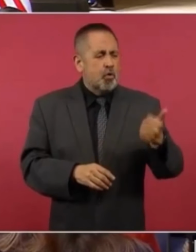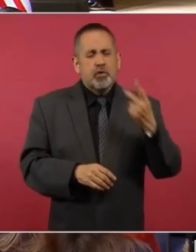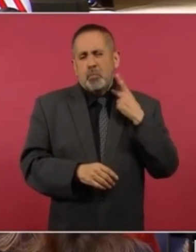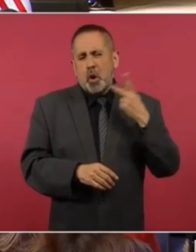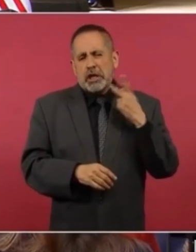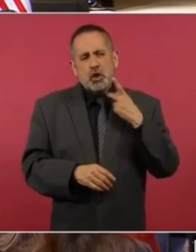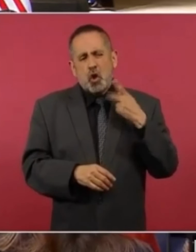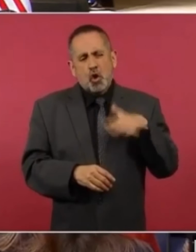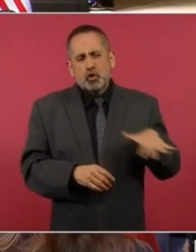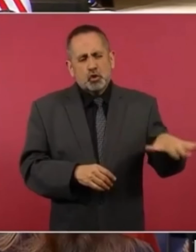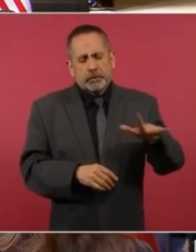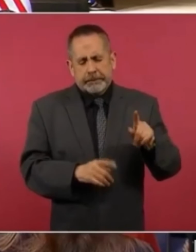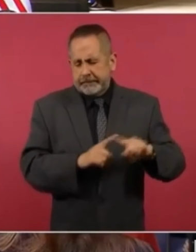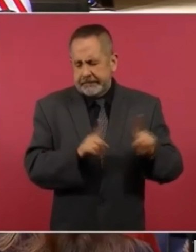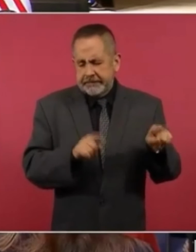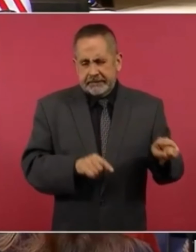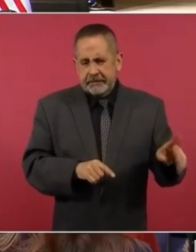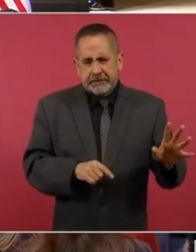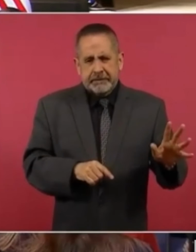políticos,